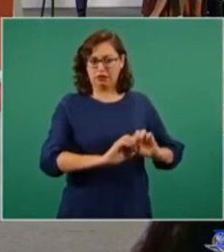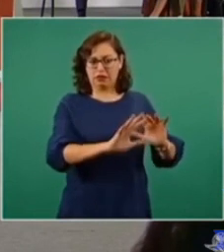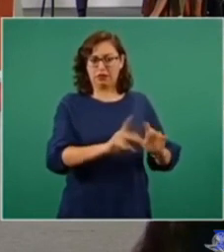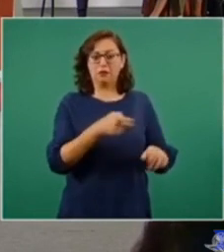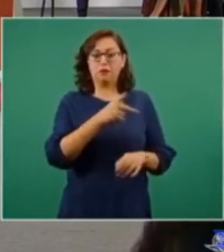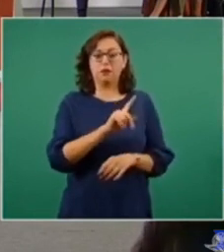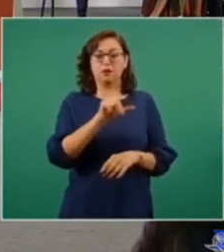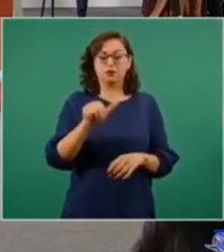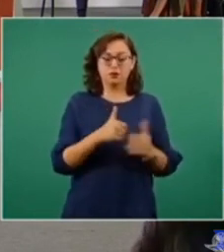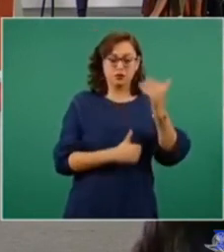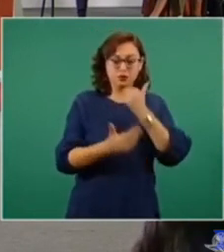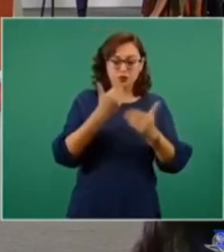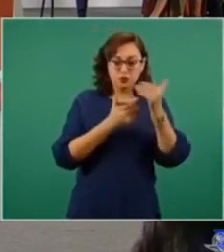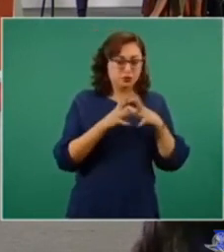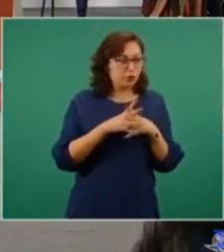no quisieron